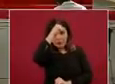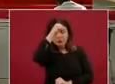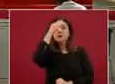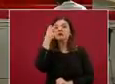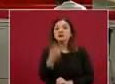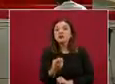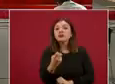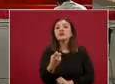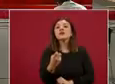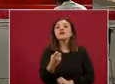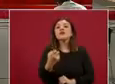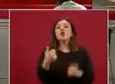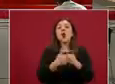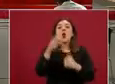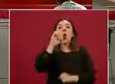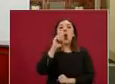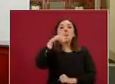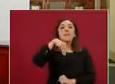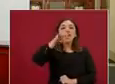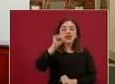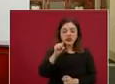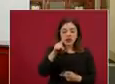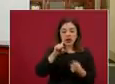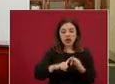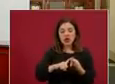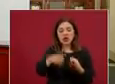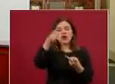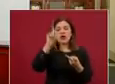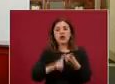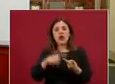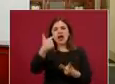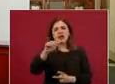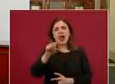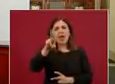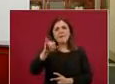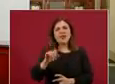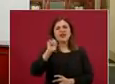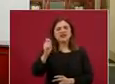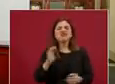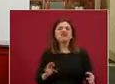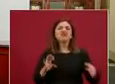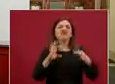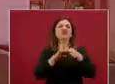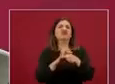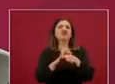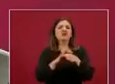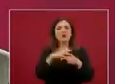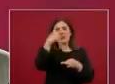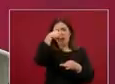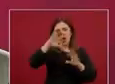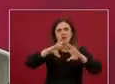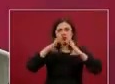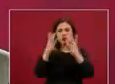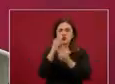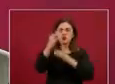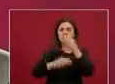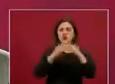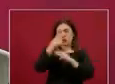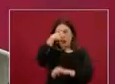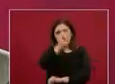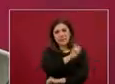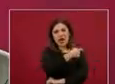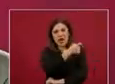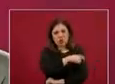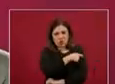en la OMS y la Gavi, que es la Alianza Global para